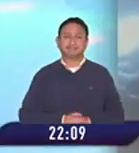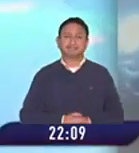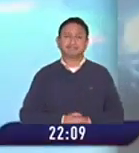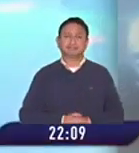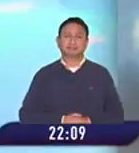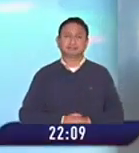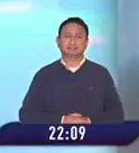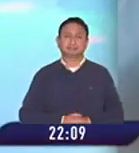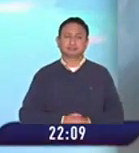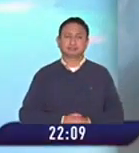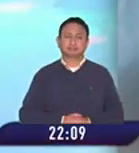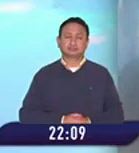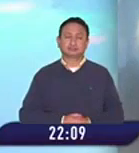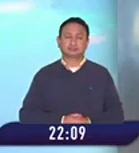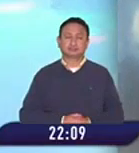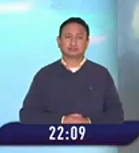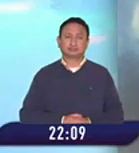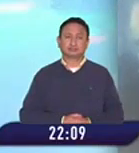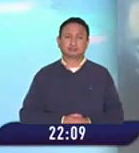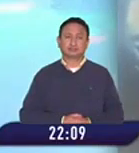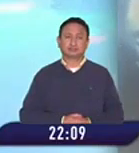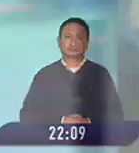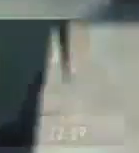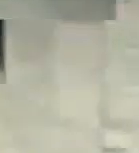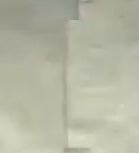En Quito informó Iván Casamen.